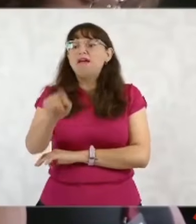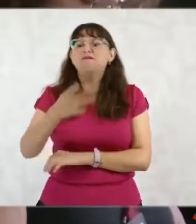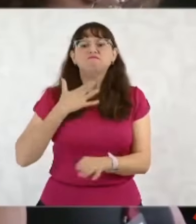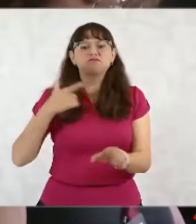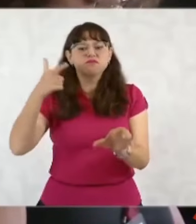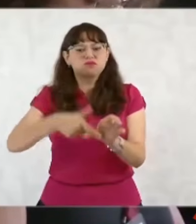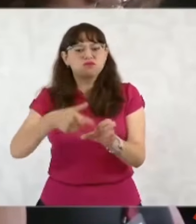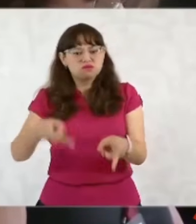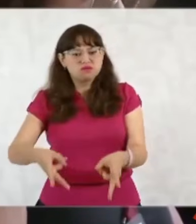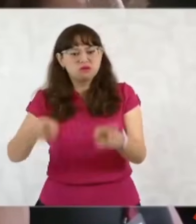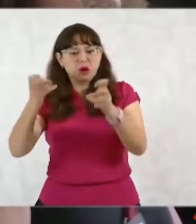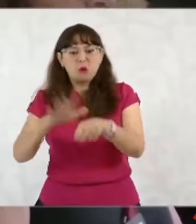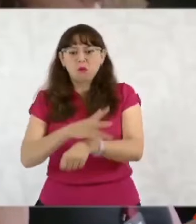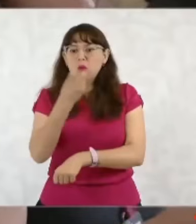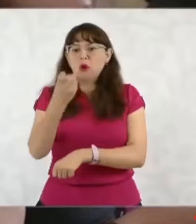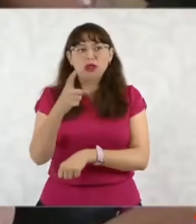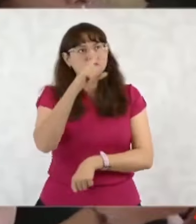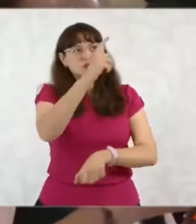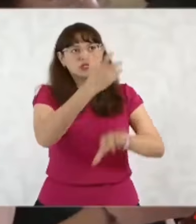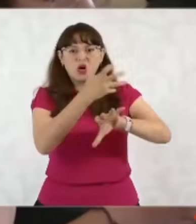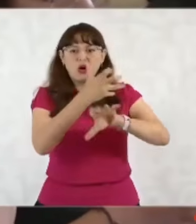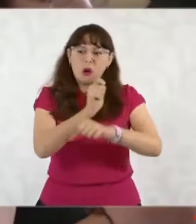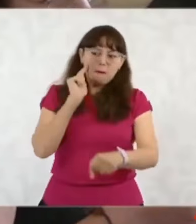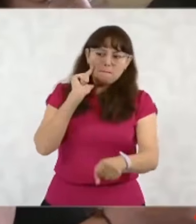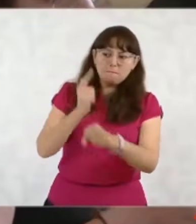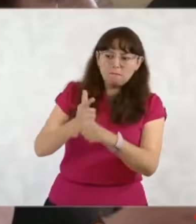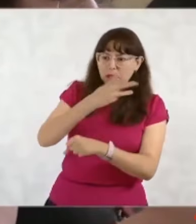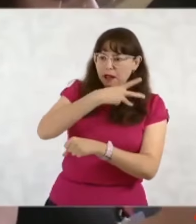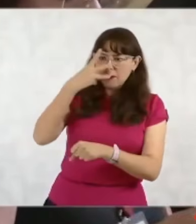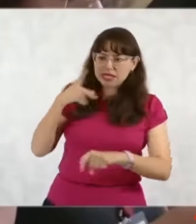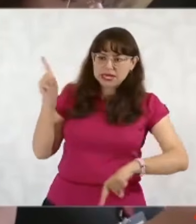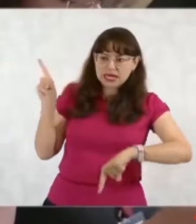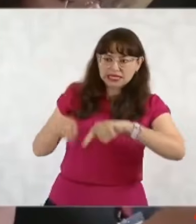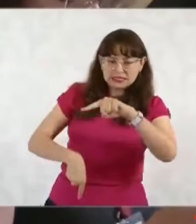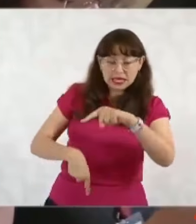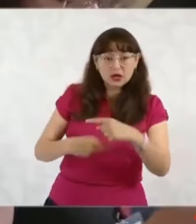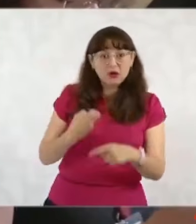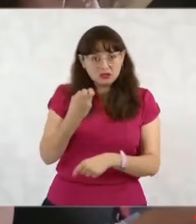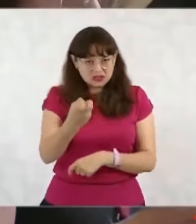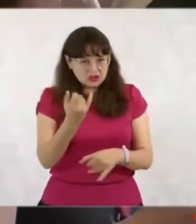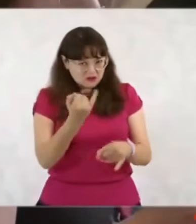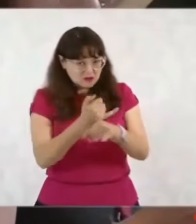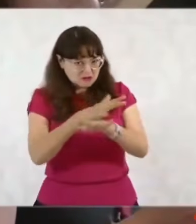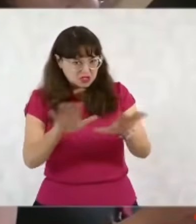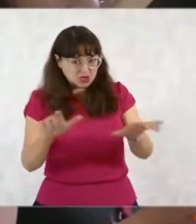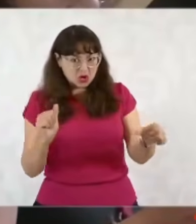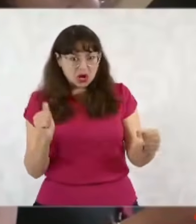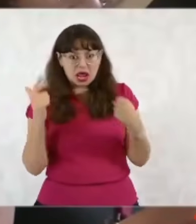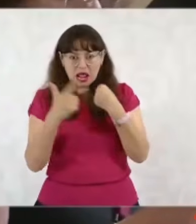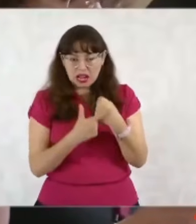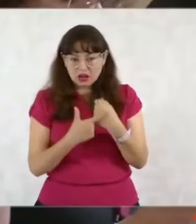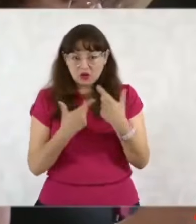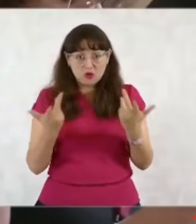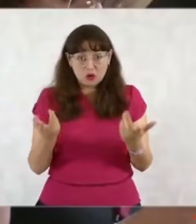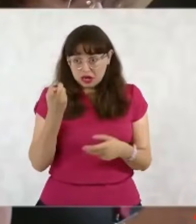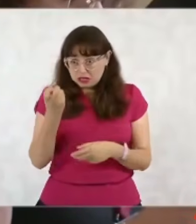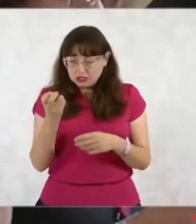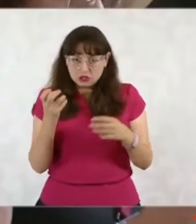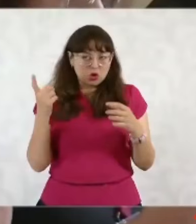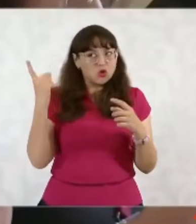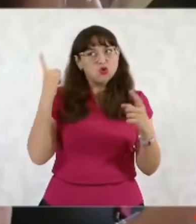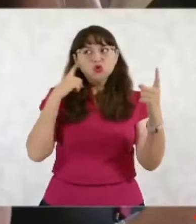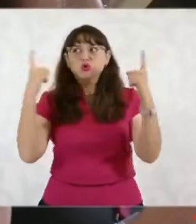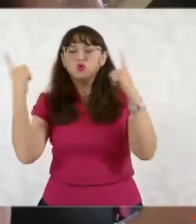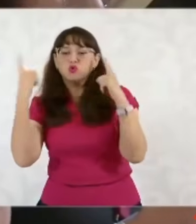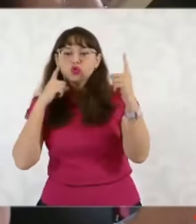habría sido la razón por la que le revocaron la visa. ¿Tiene usted algún tipo de información? ¿Alguna vez estuvo en el radar Andrés Manuel